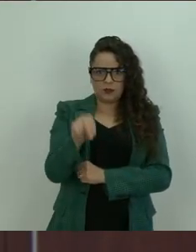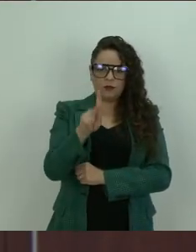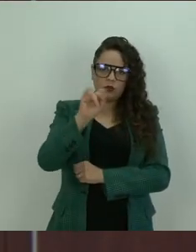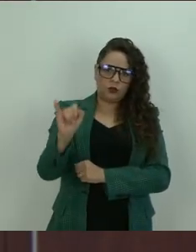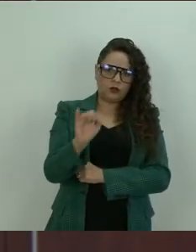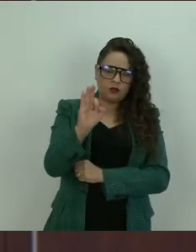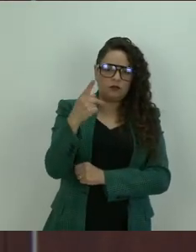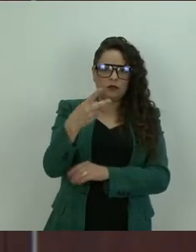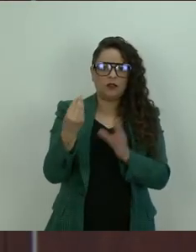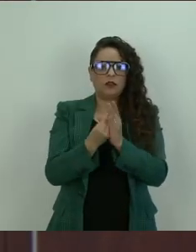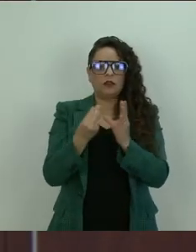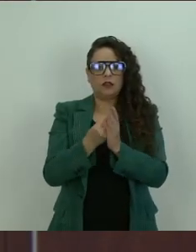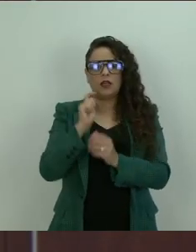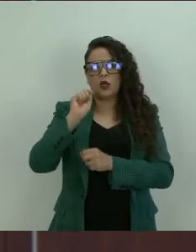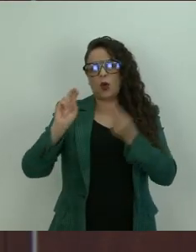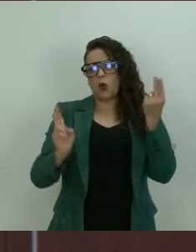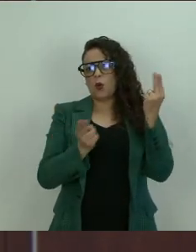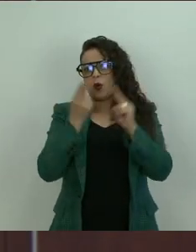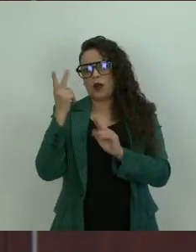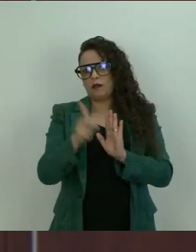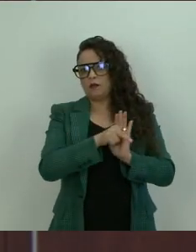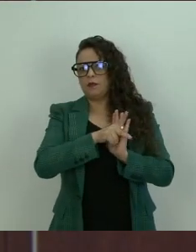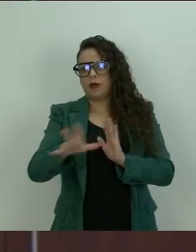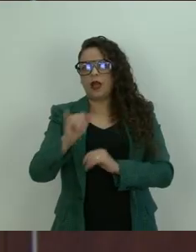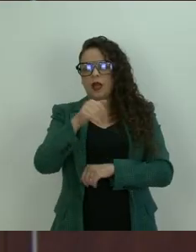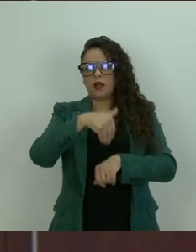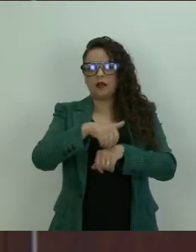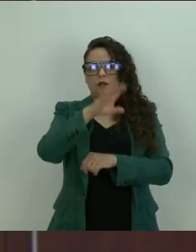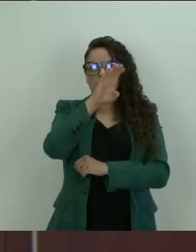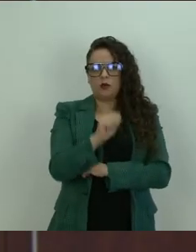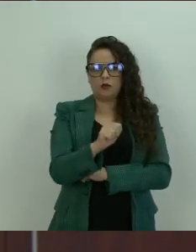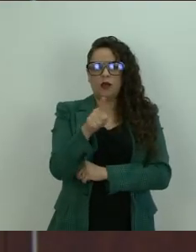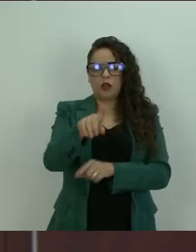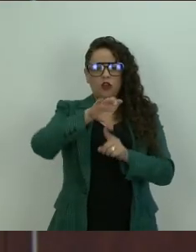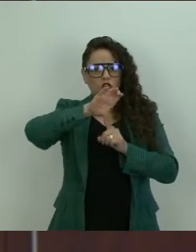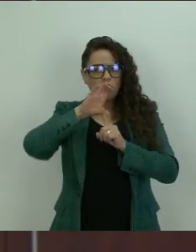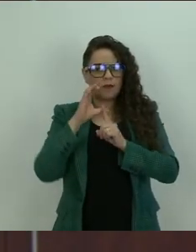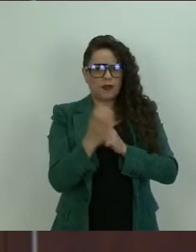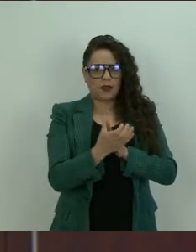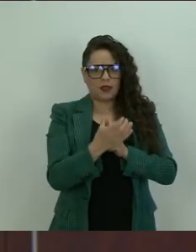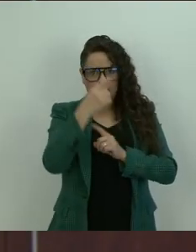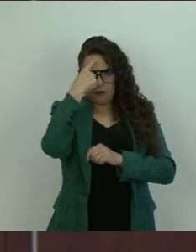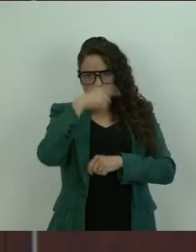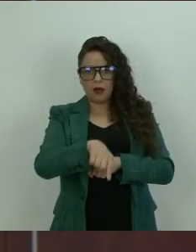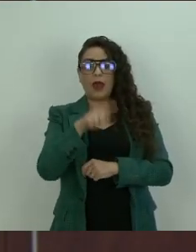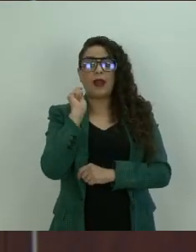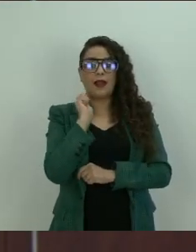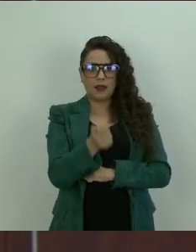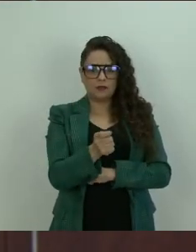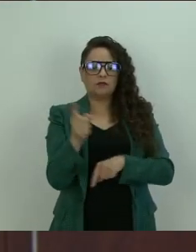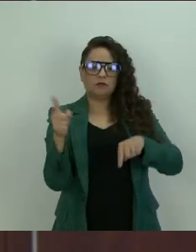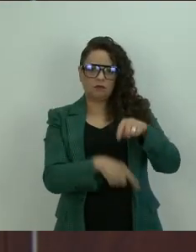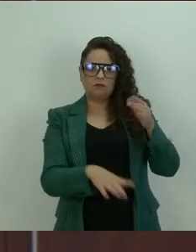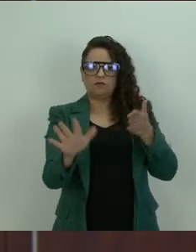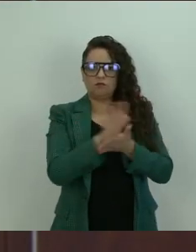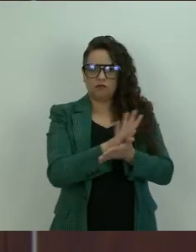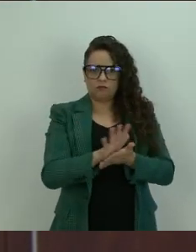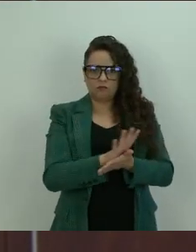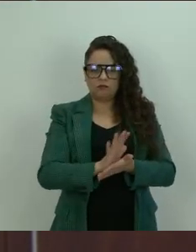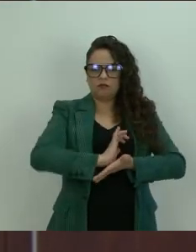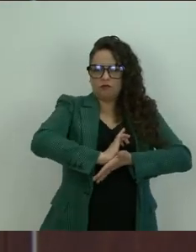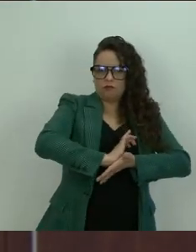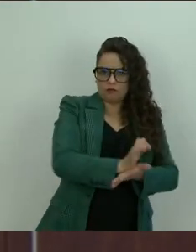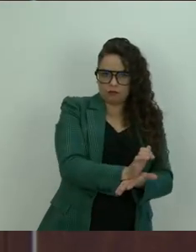periódico universal y el 9º examen periódico ante el Comité para la Eliminación de la Discriminación contra la Mujer de las